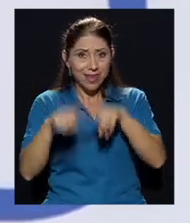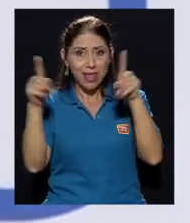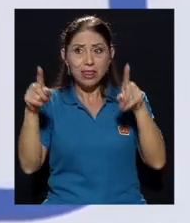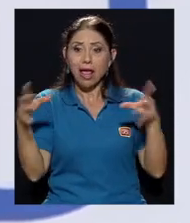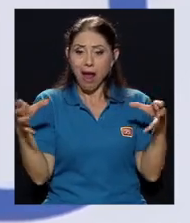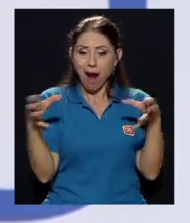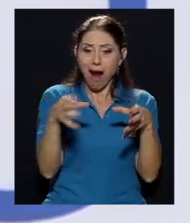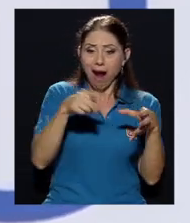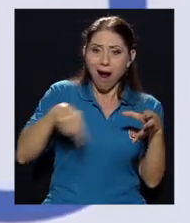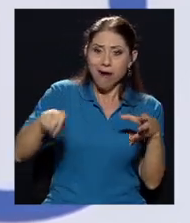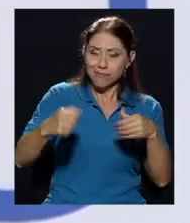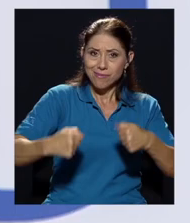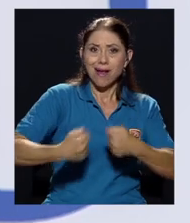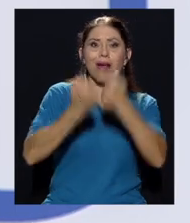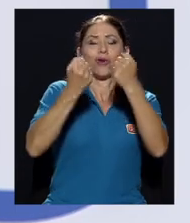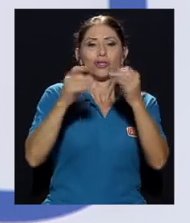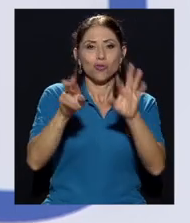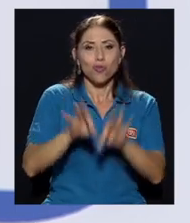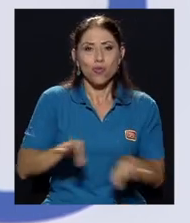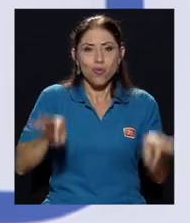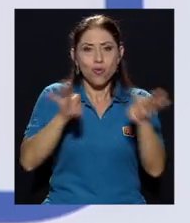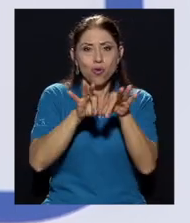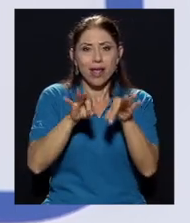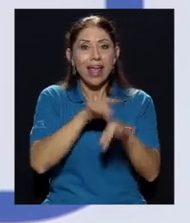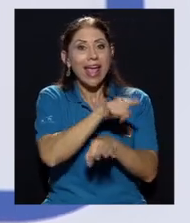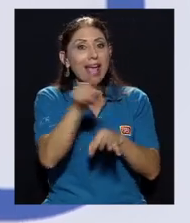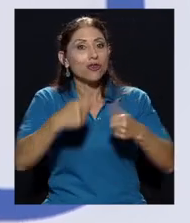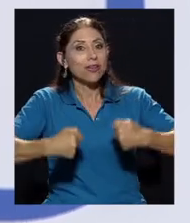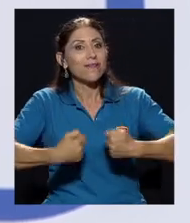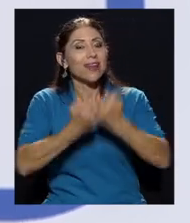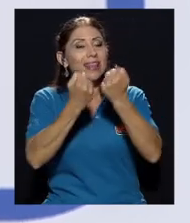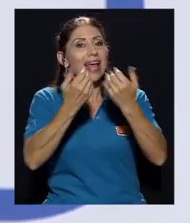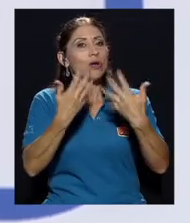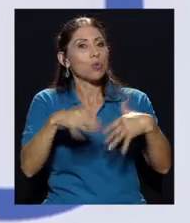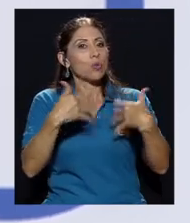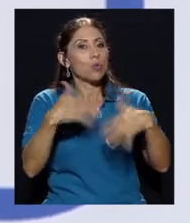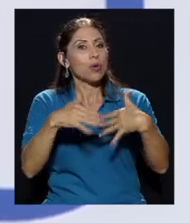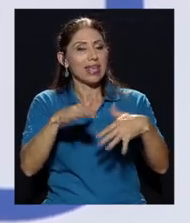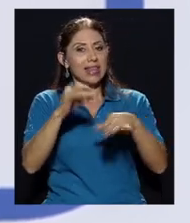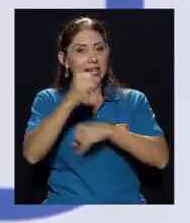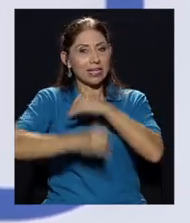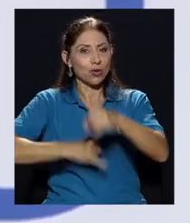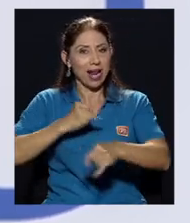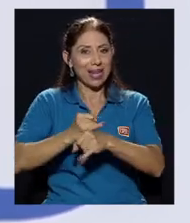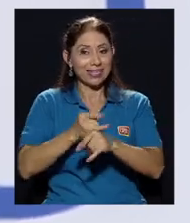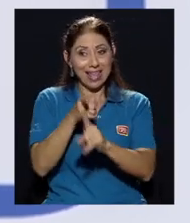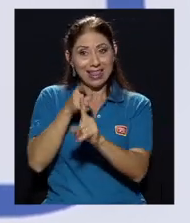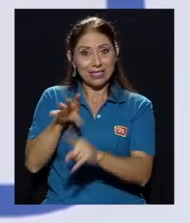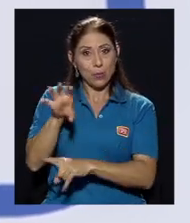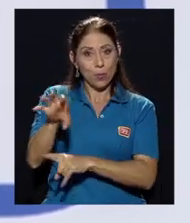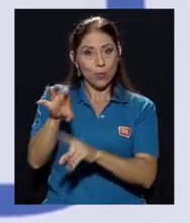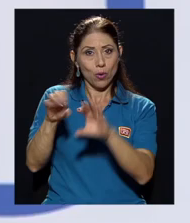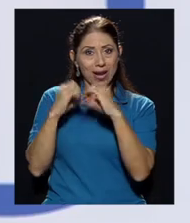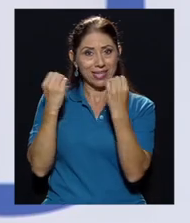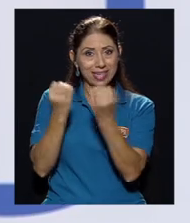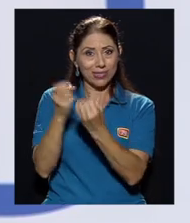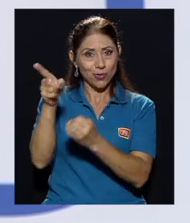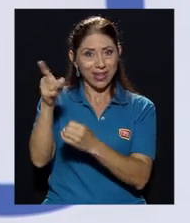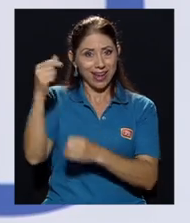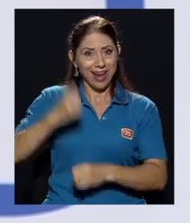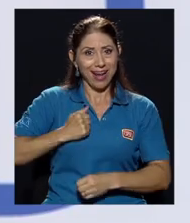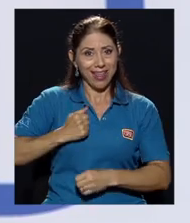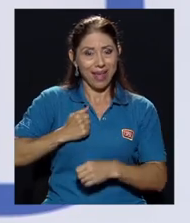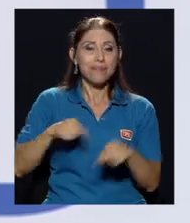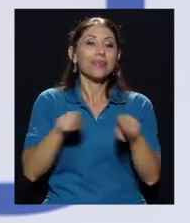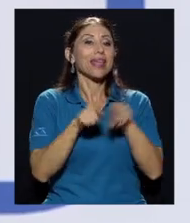valor que ellos enfrentan retos internacionales que vienen desde la propia organización en canadá y también retos nacionales de empresas u